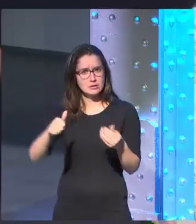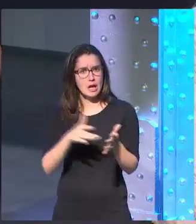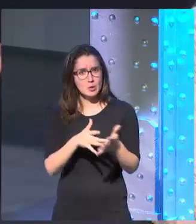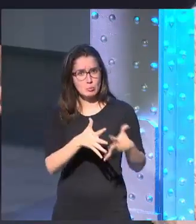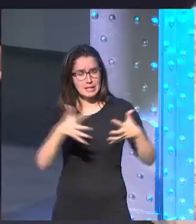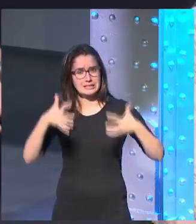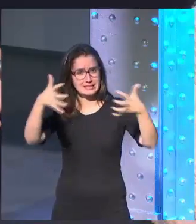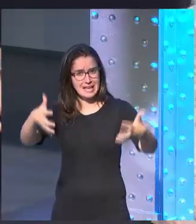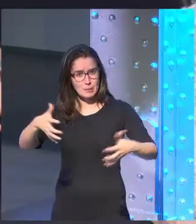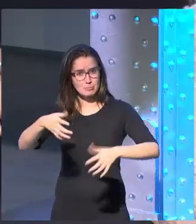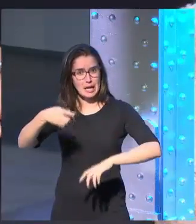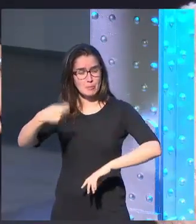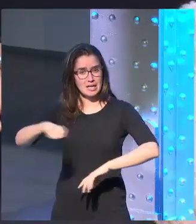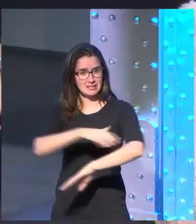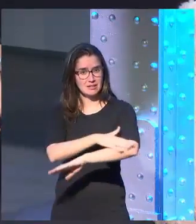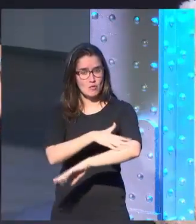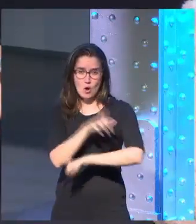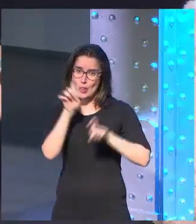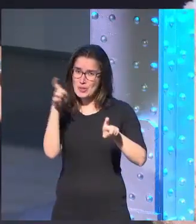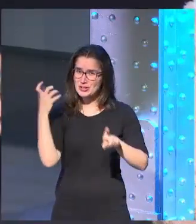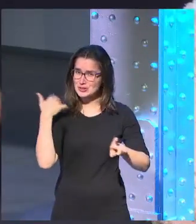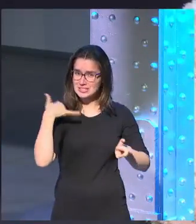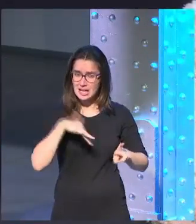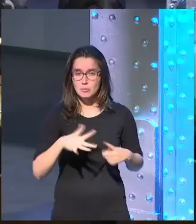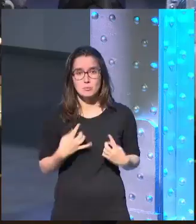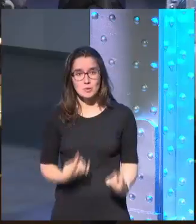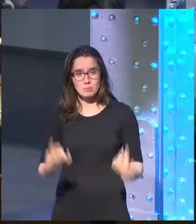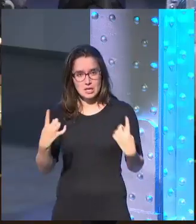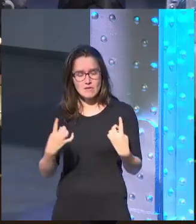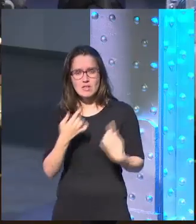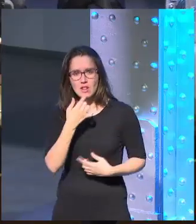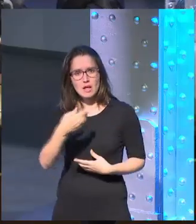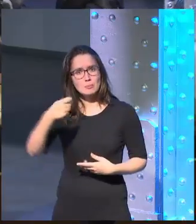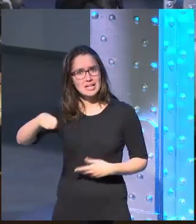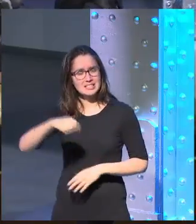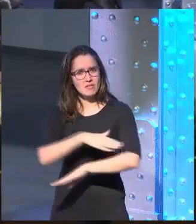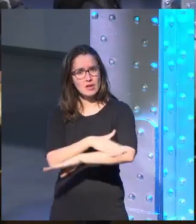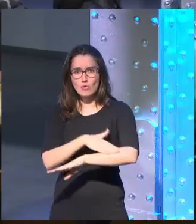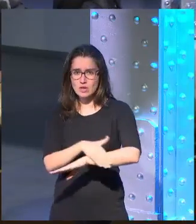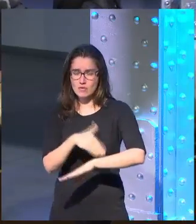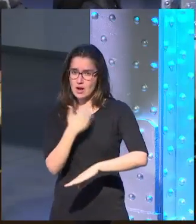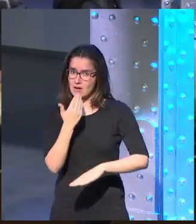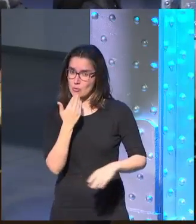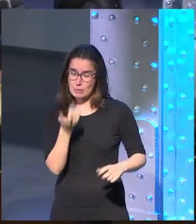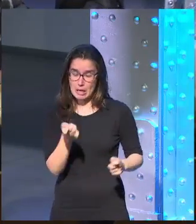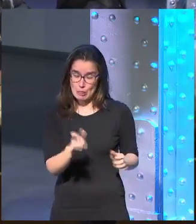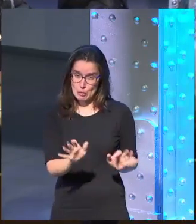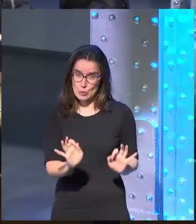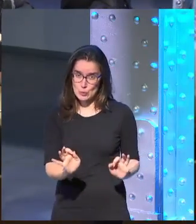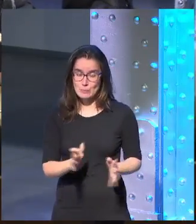gobierno. Cambia la educación ya. Como os cuente, yo la primera vez que me dirigí al presidente del gobierno fue una cosa así como la que ellos